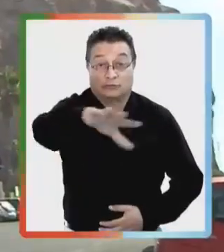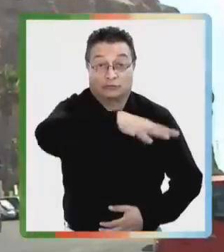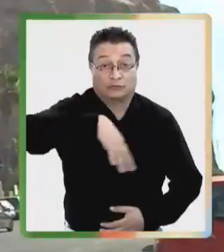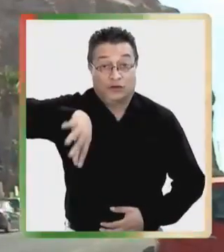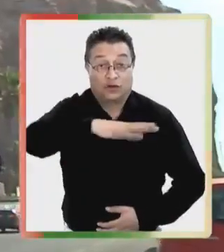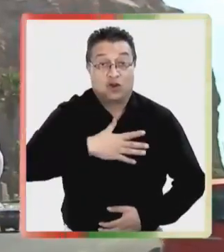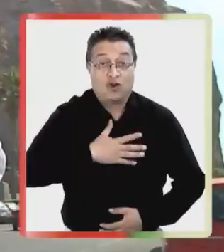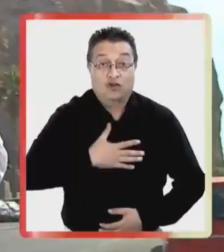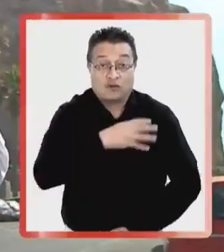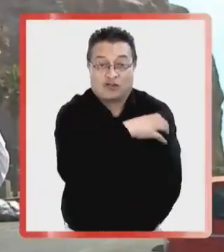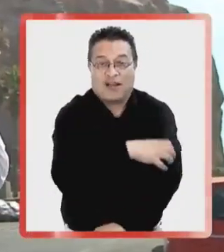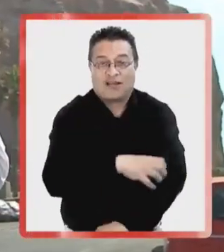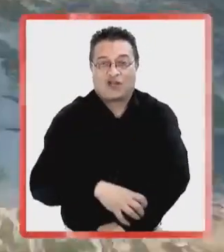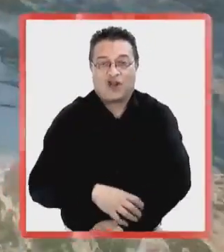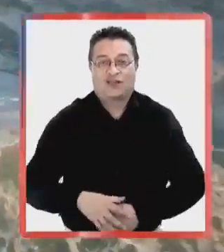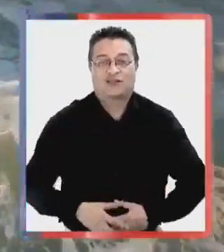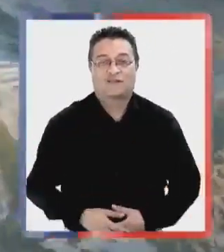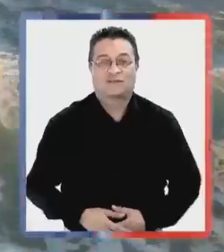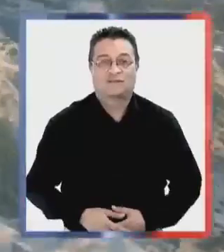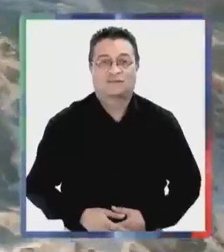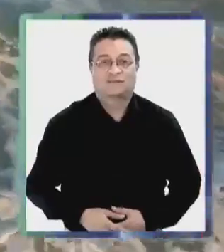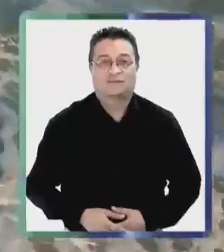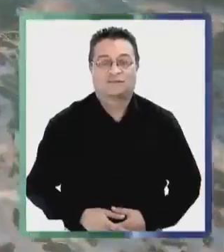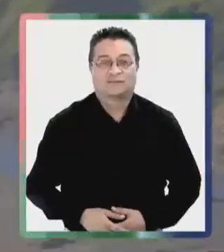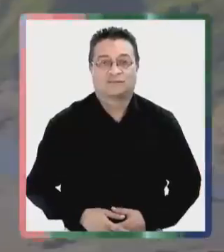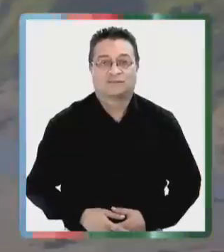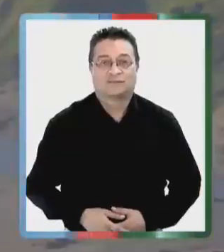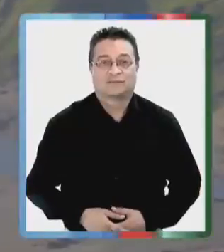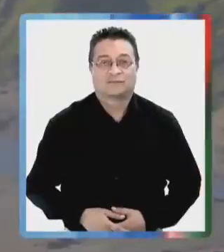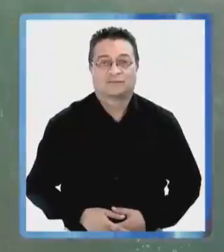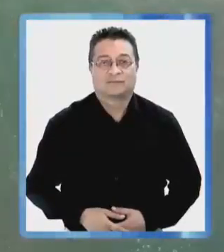Somos las regiones.